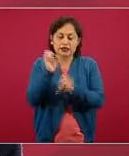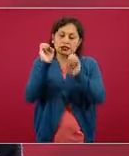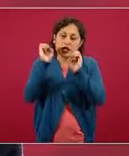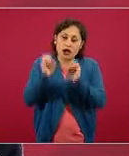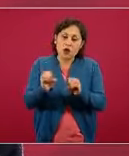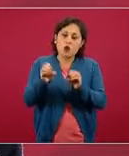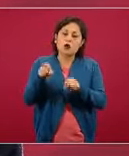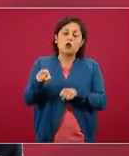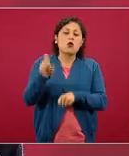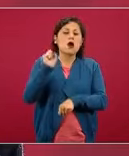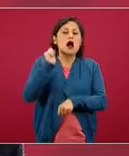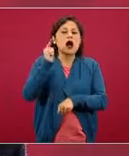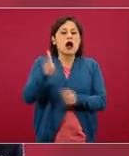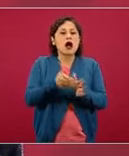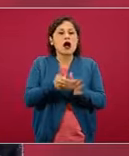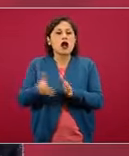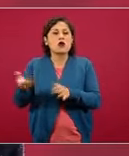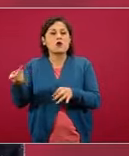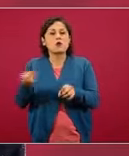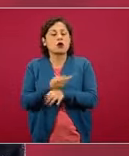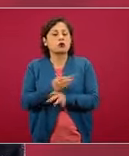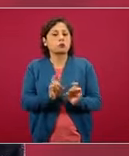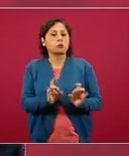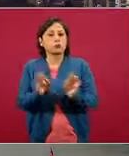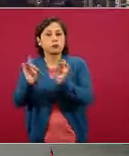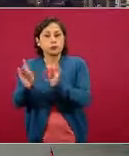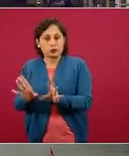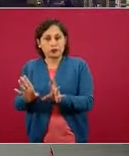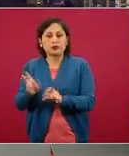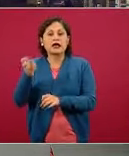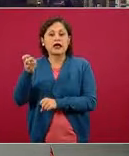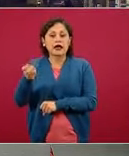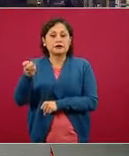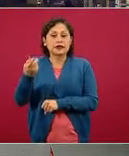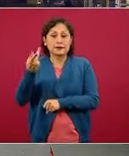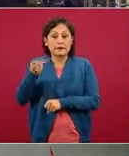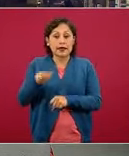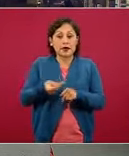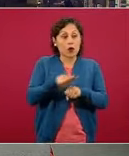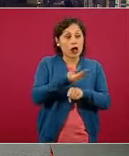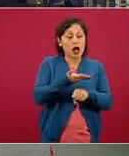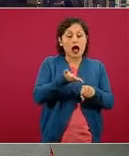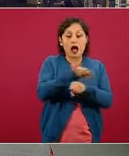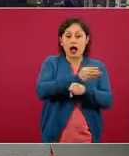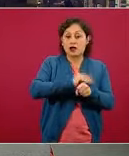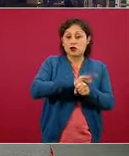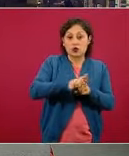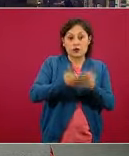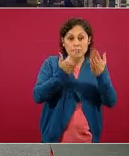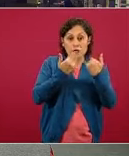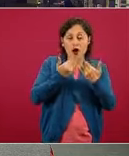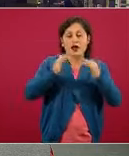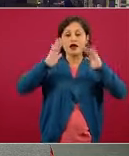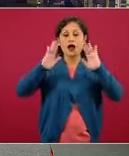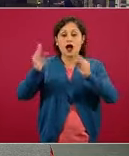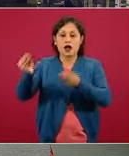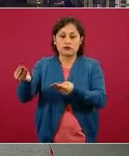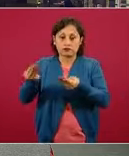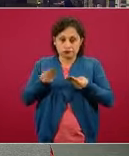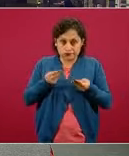en la causa directa, pasa a esta dictaminación clínico-epidemiológica que en su momento le va a